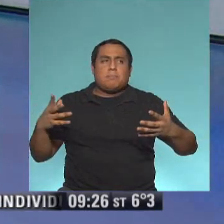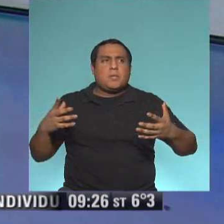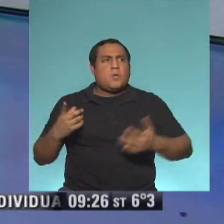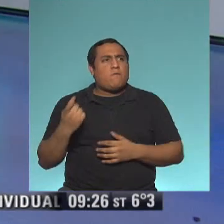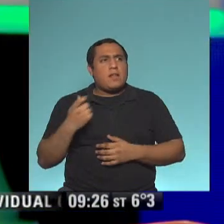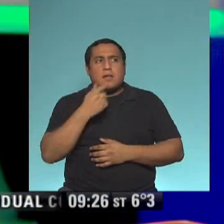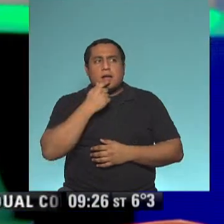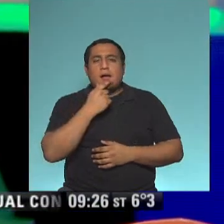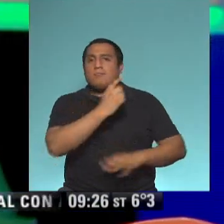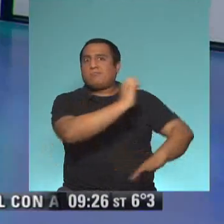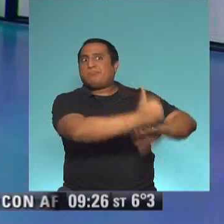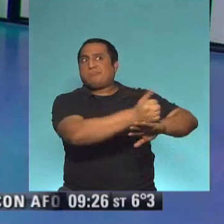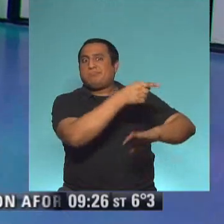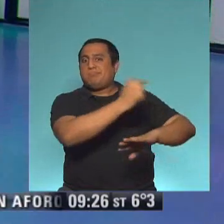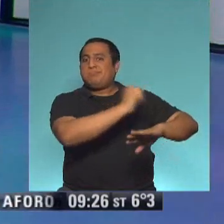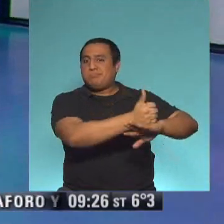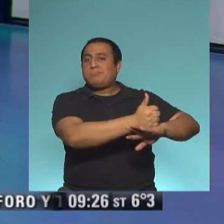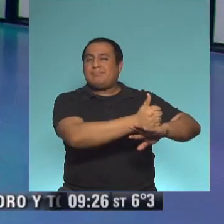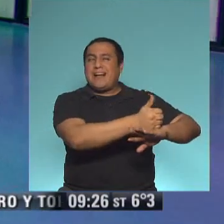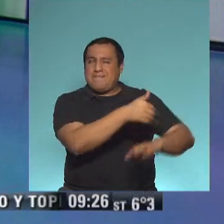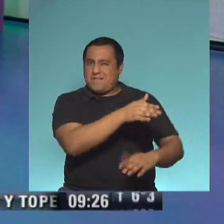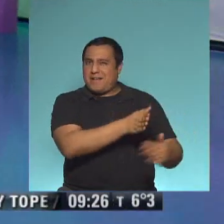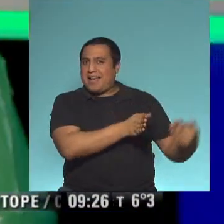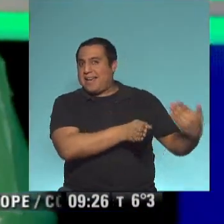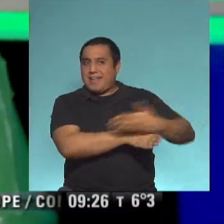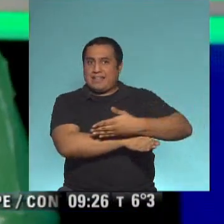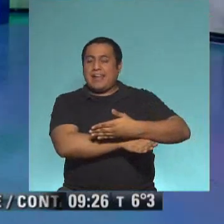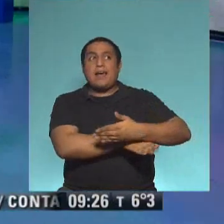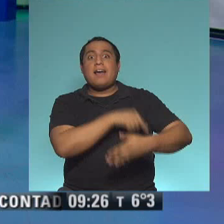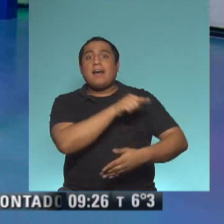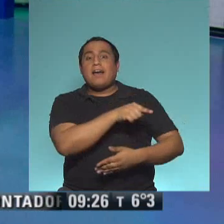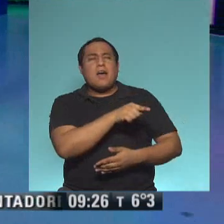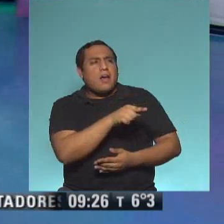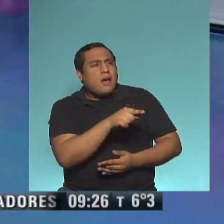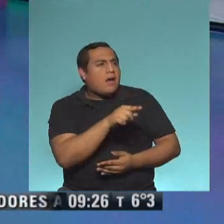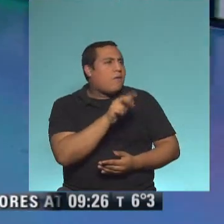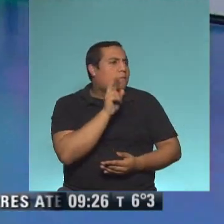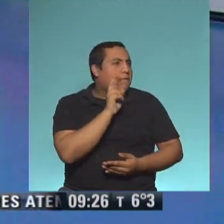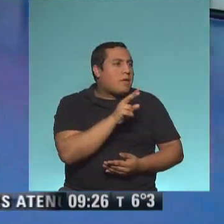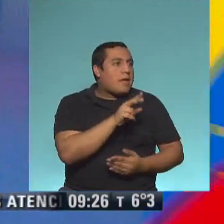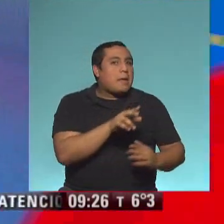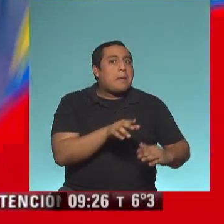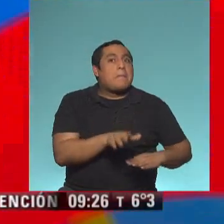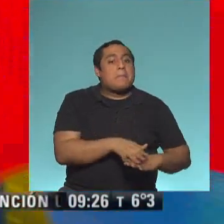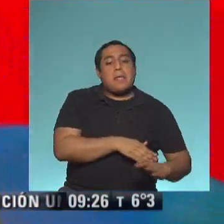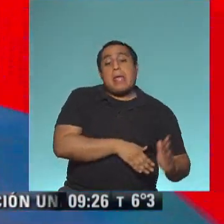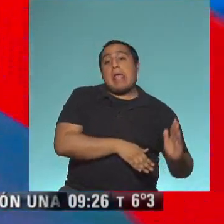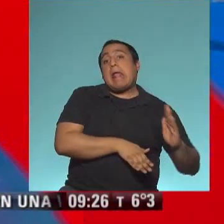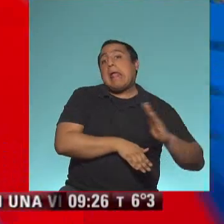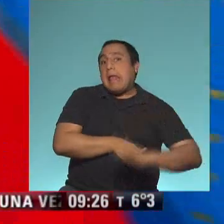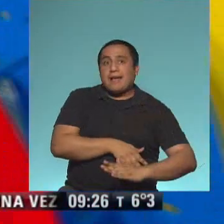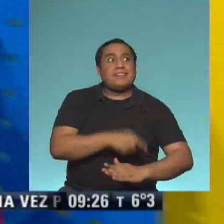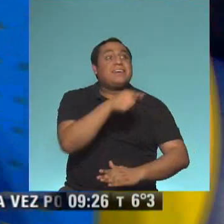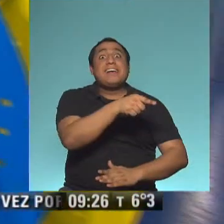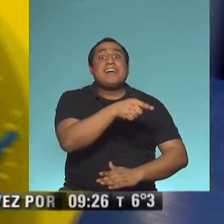¿Estáis preparada? Claro, está ahí preparada. Está preparada esperando para entrar. Está entrando, está entrando. Ahí está. Mira, la veo que puso un pie en el aula. Ella